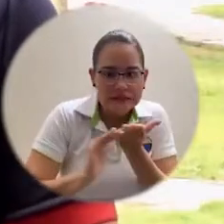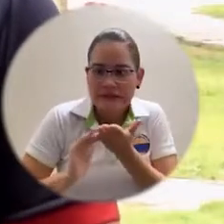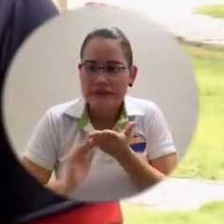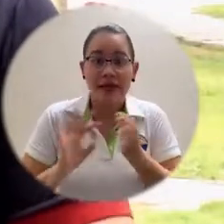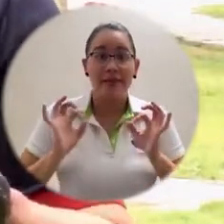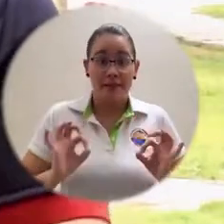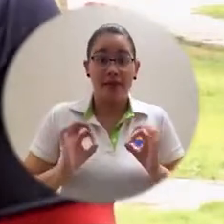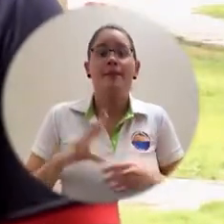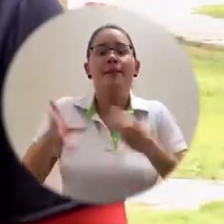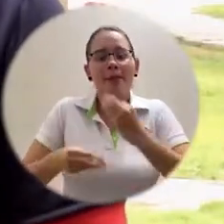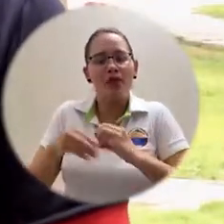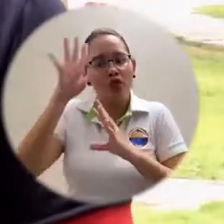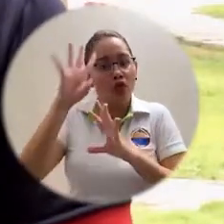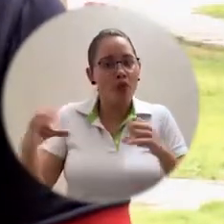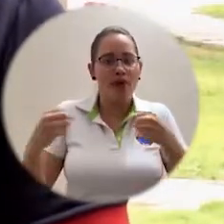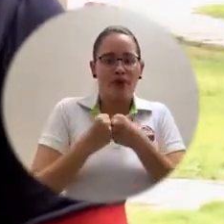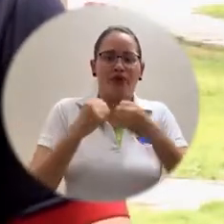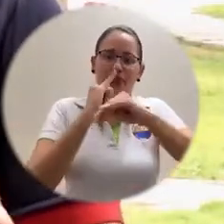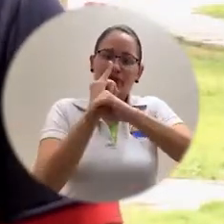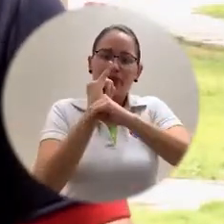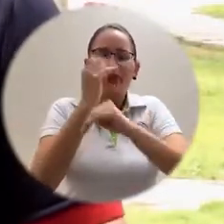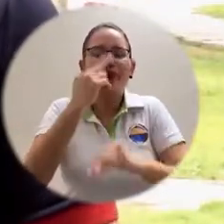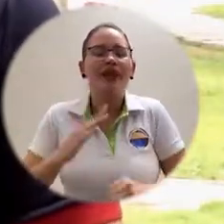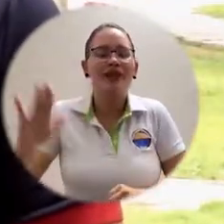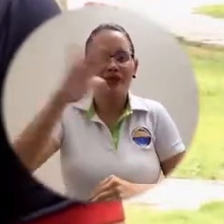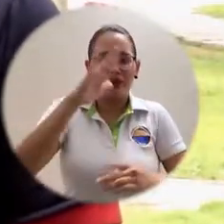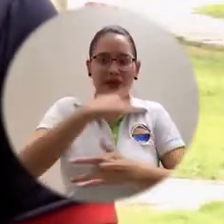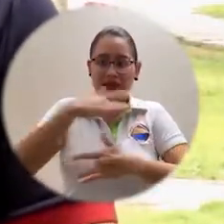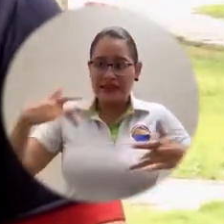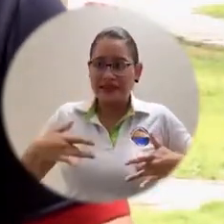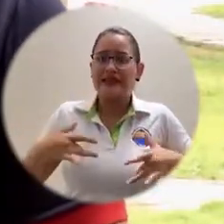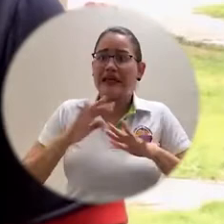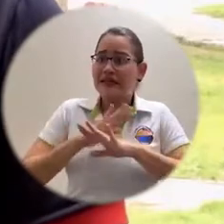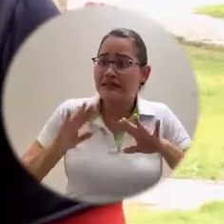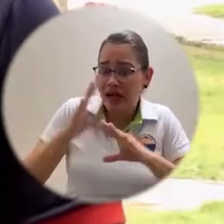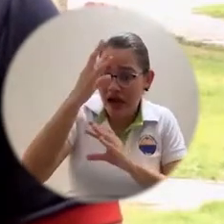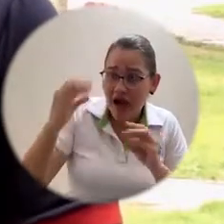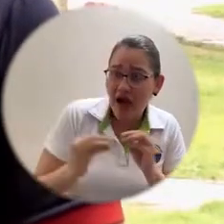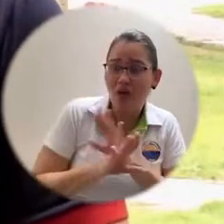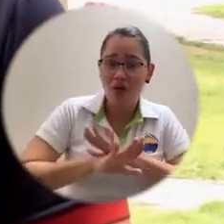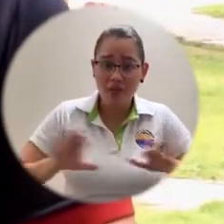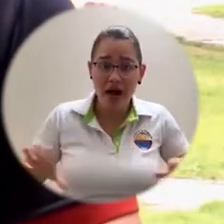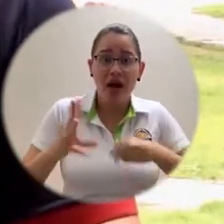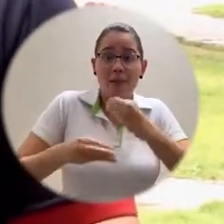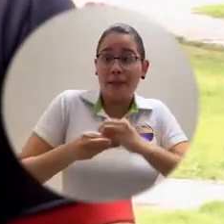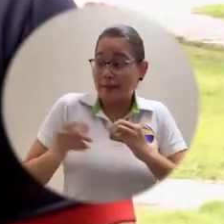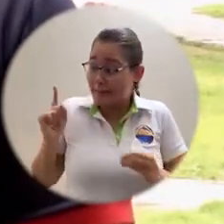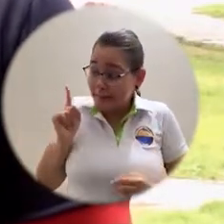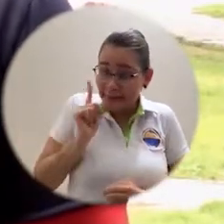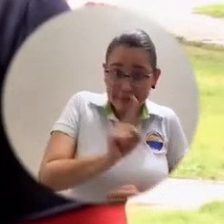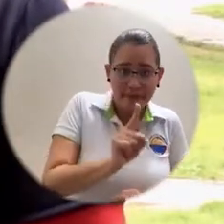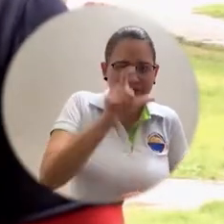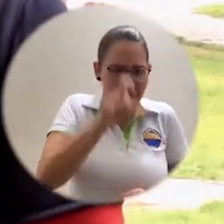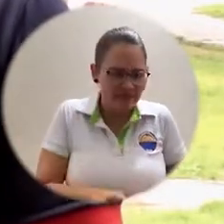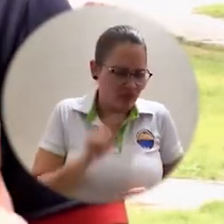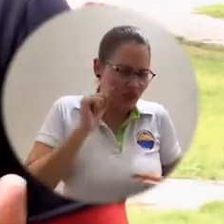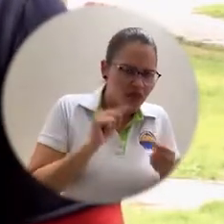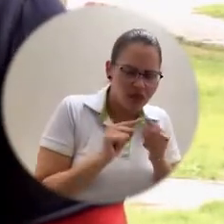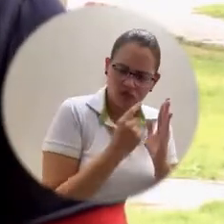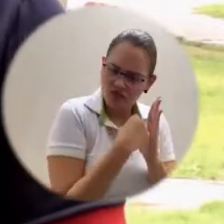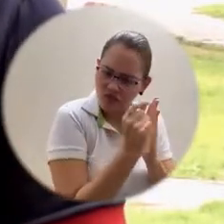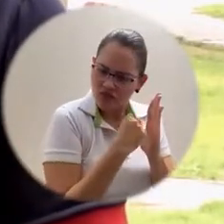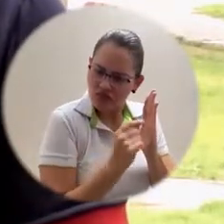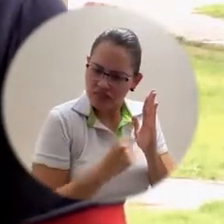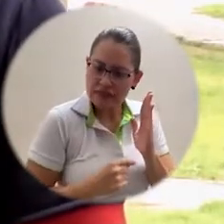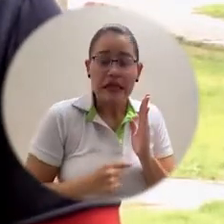Salud, tomar las recomendaciones de la visita de verificación que nos adelantó la Secretaría de Salud Departamental, y hoy podemos dar esta